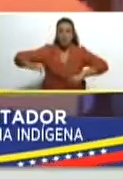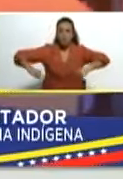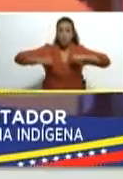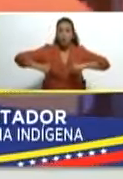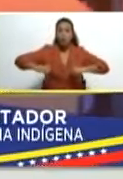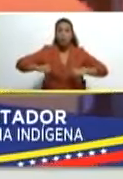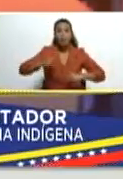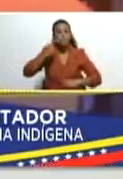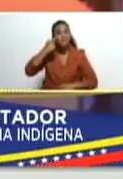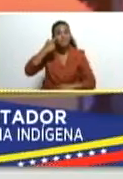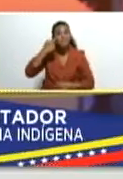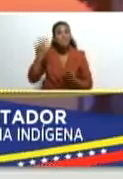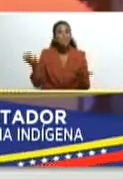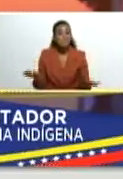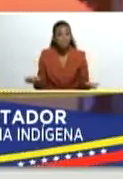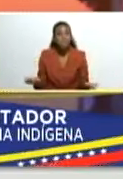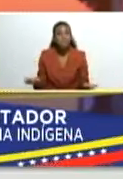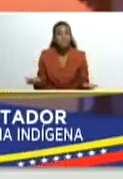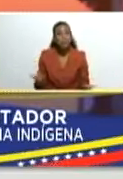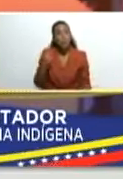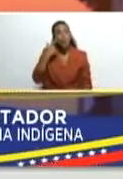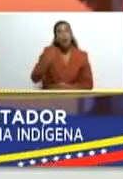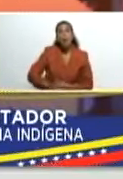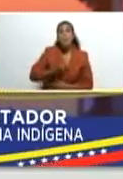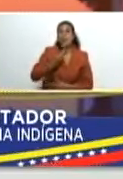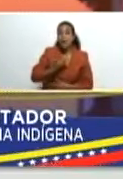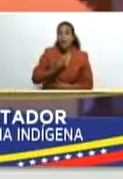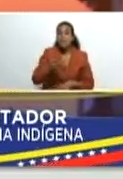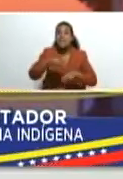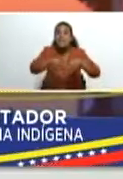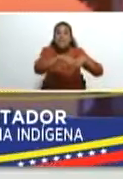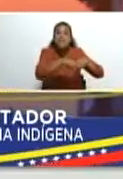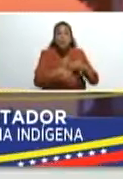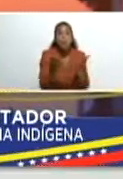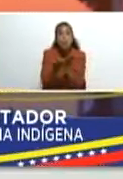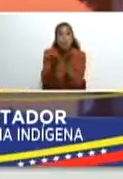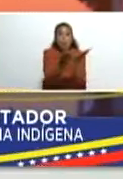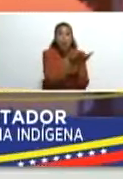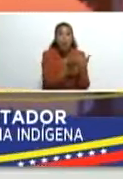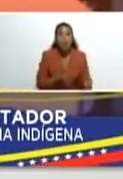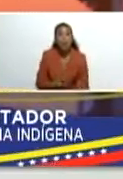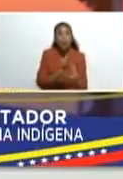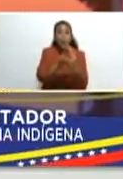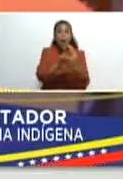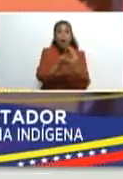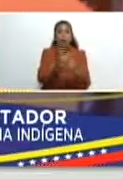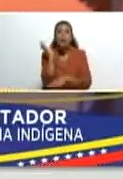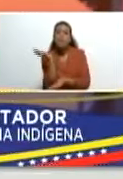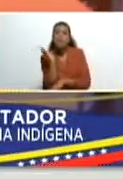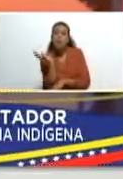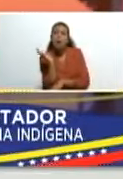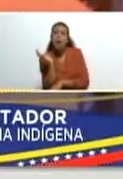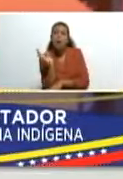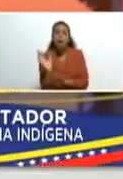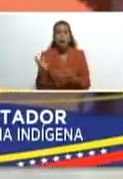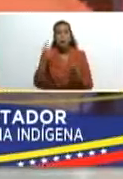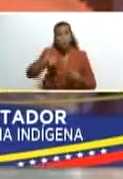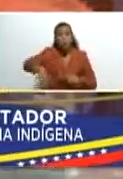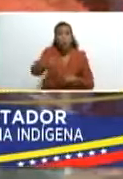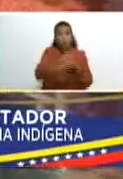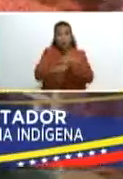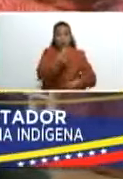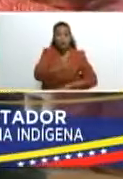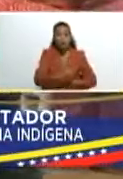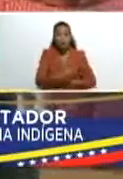Tenemos que vigilar eso. Por eso me parece muy importante la reunión, el encuentro, el foro, el congreso que ustedes han